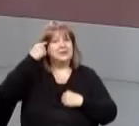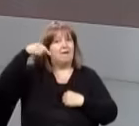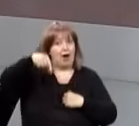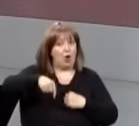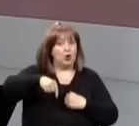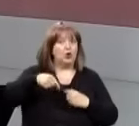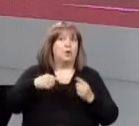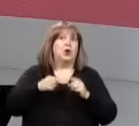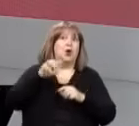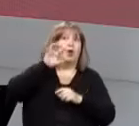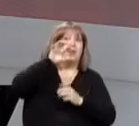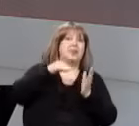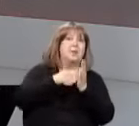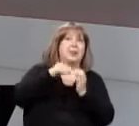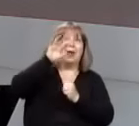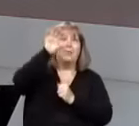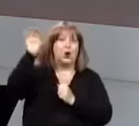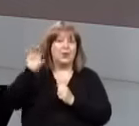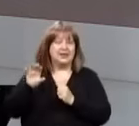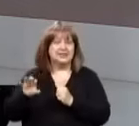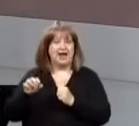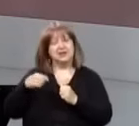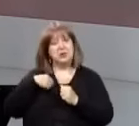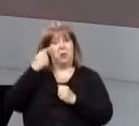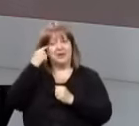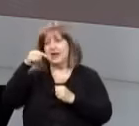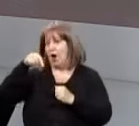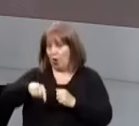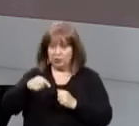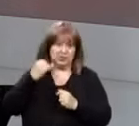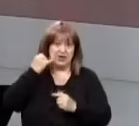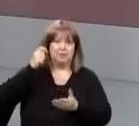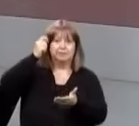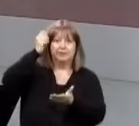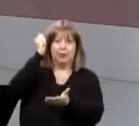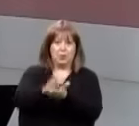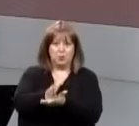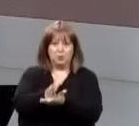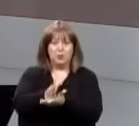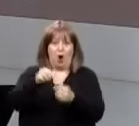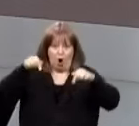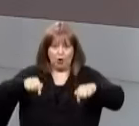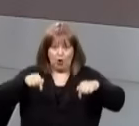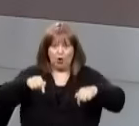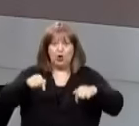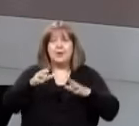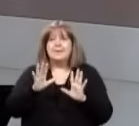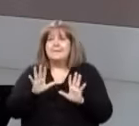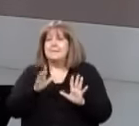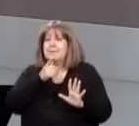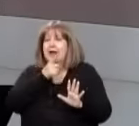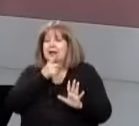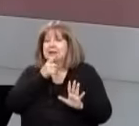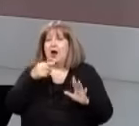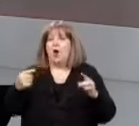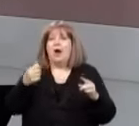adelante quizás estos procesos, uh-huh, porque uno esperaba, y de hecho se había dicho que iban a ser leídos los alegatos, claro, o se iban a conocer, mejor